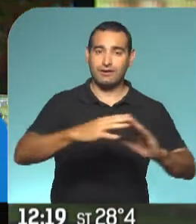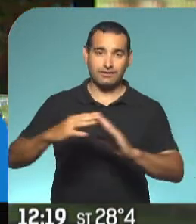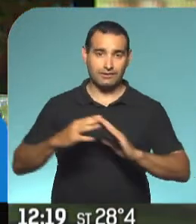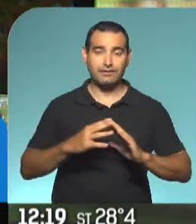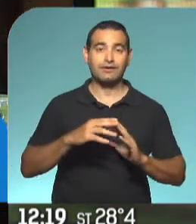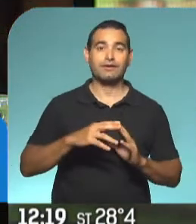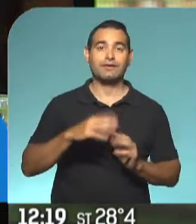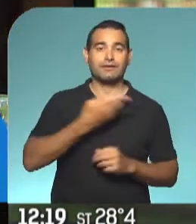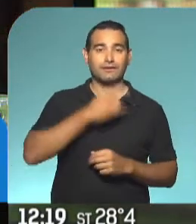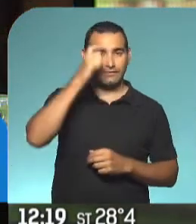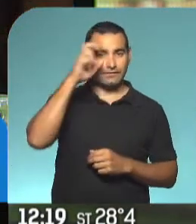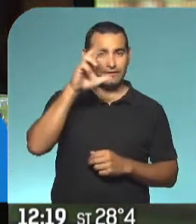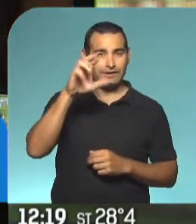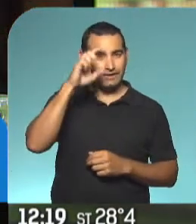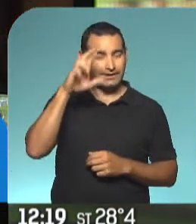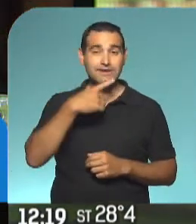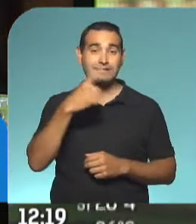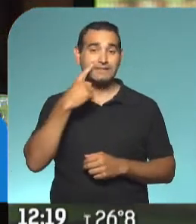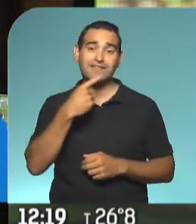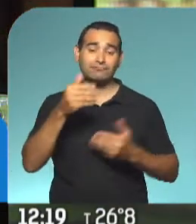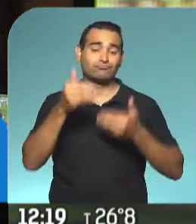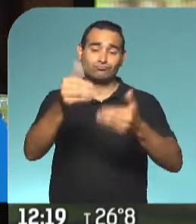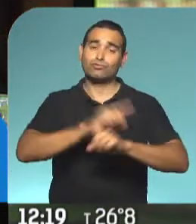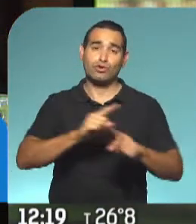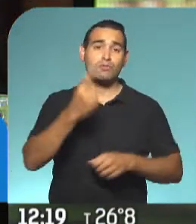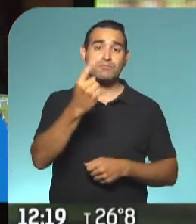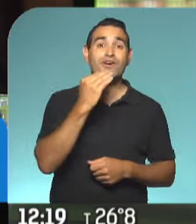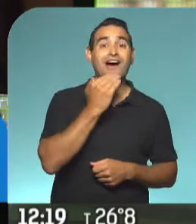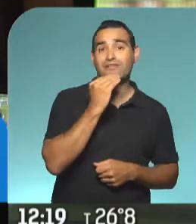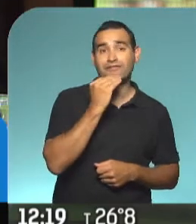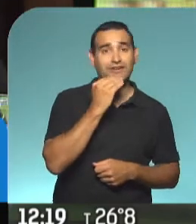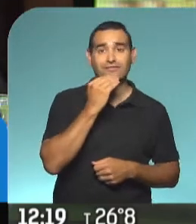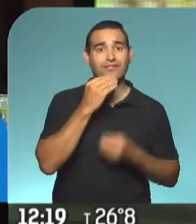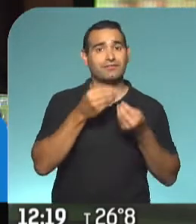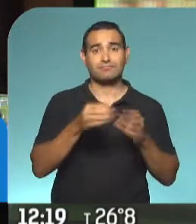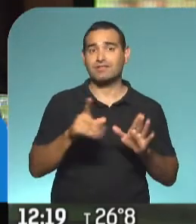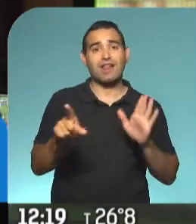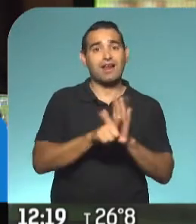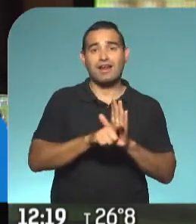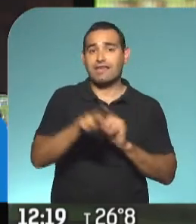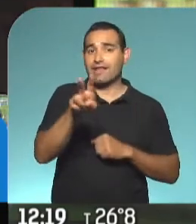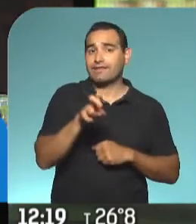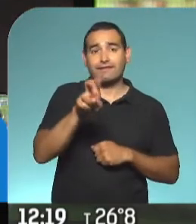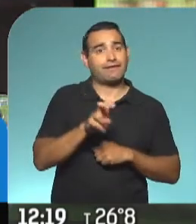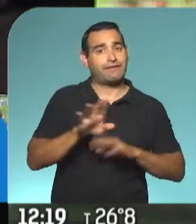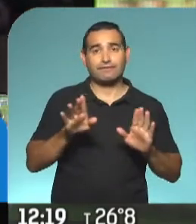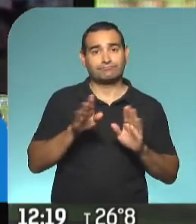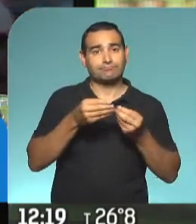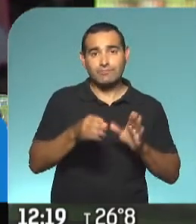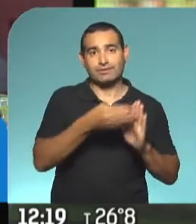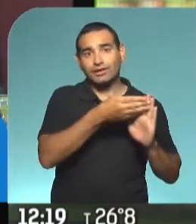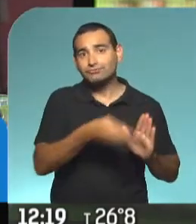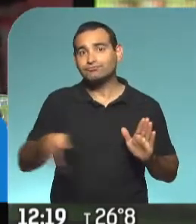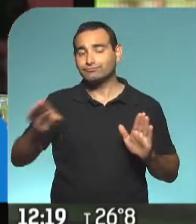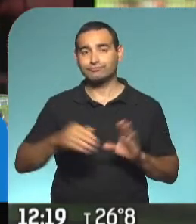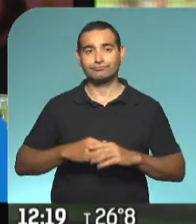ferraresi dijo no va haber más programas primero abril empieza a regir totalmente la ley de alquileres con las condiciones que que